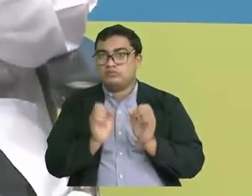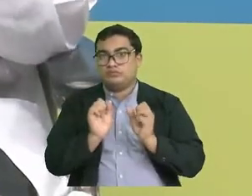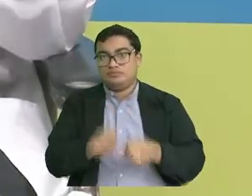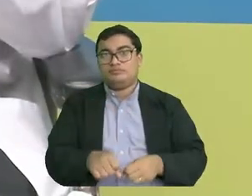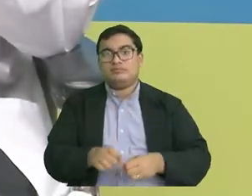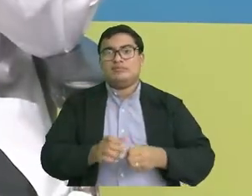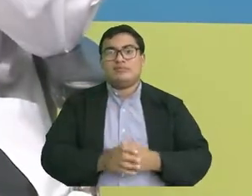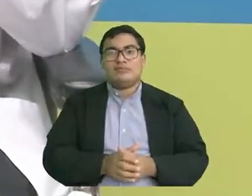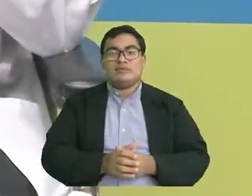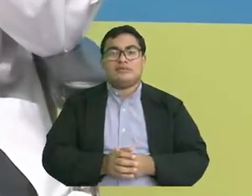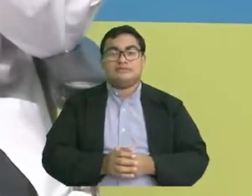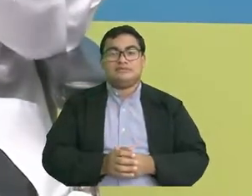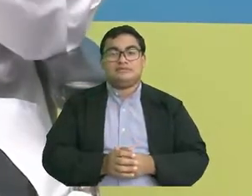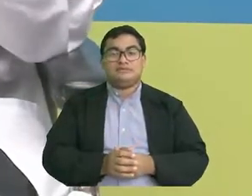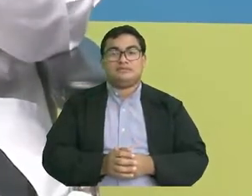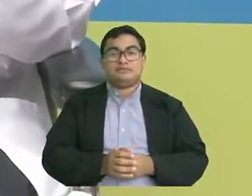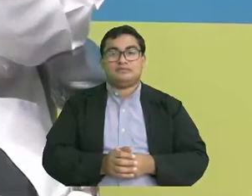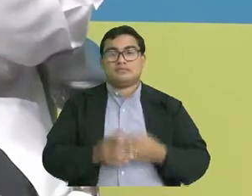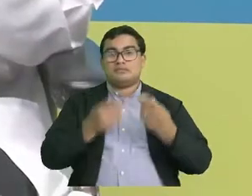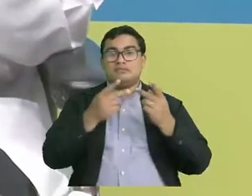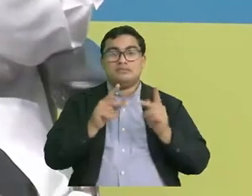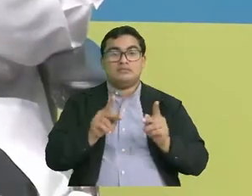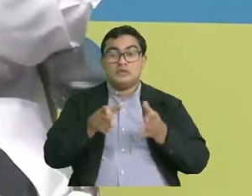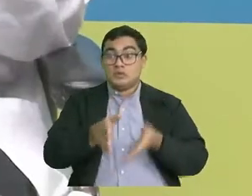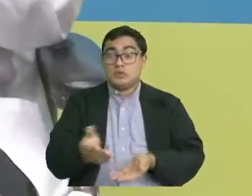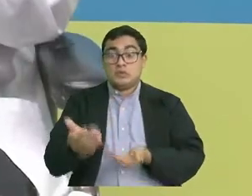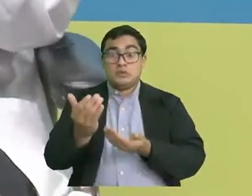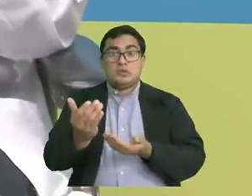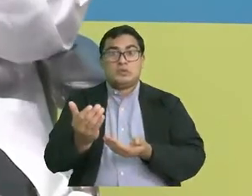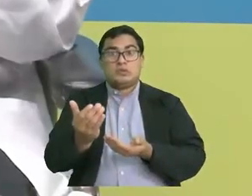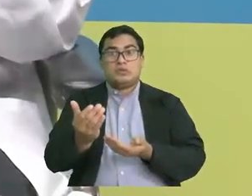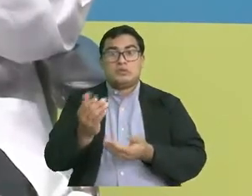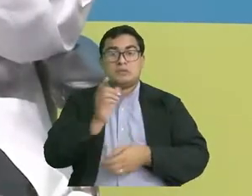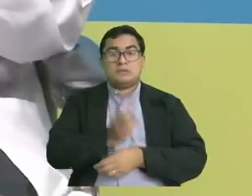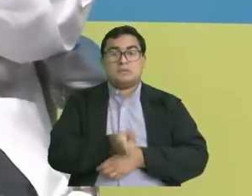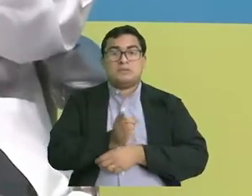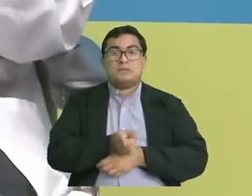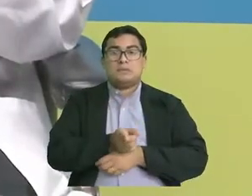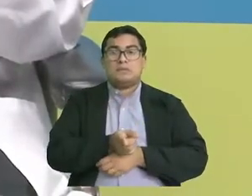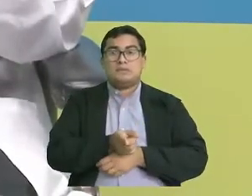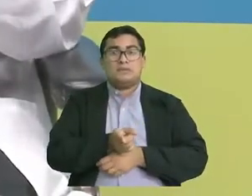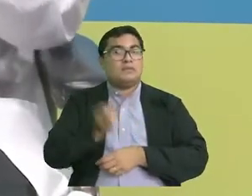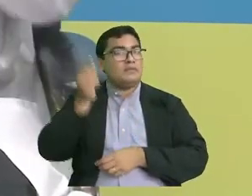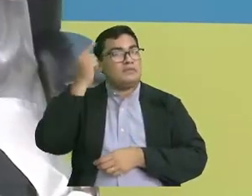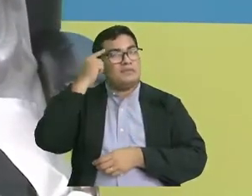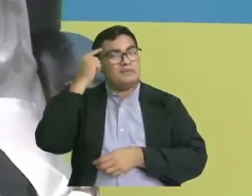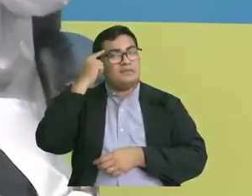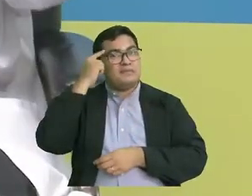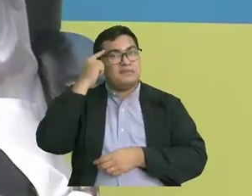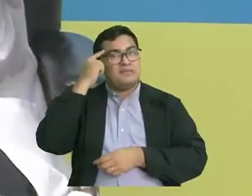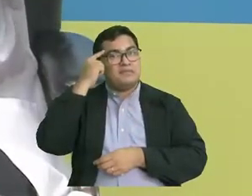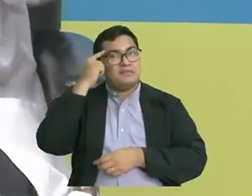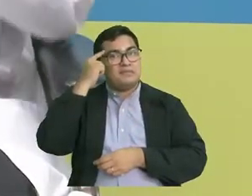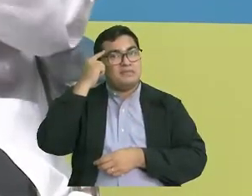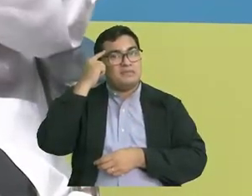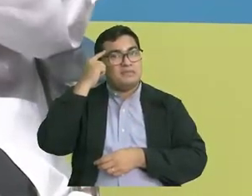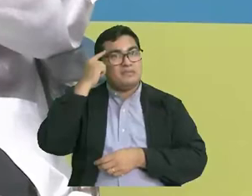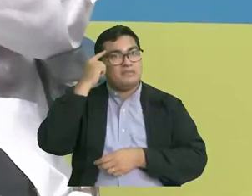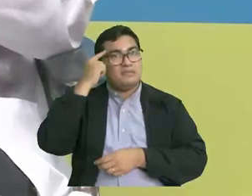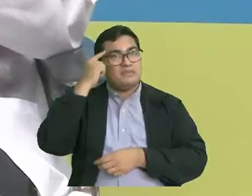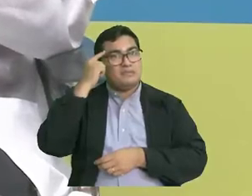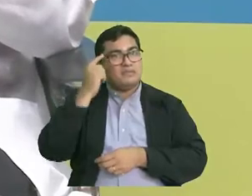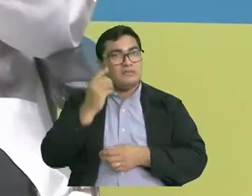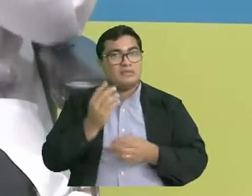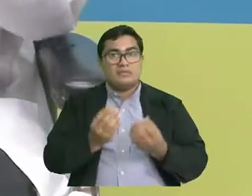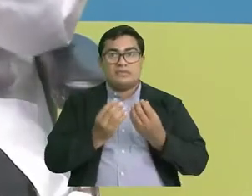varón. Pero si no los tiene y tiene pene, pensamos que los testículos quedaron